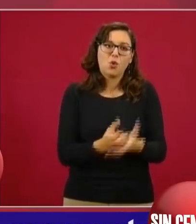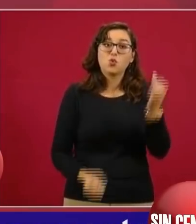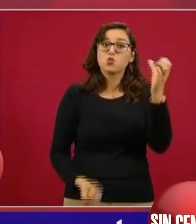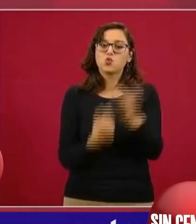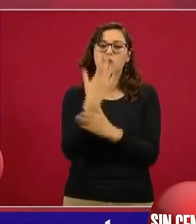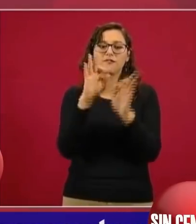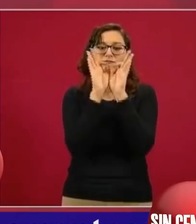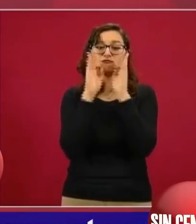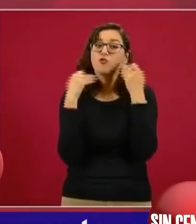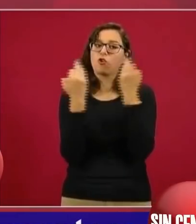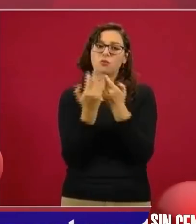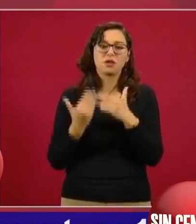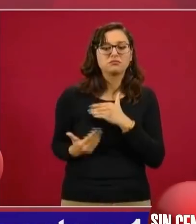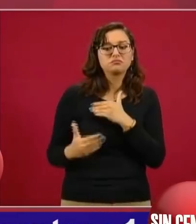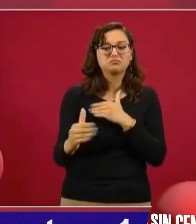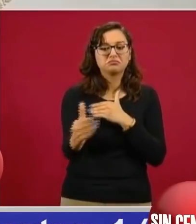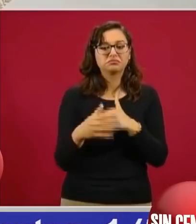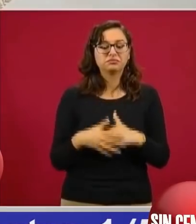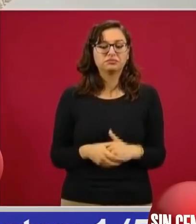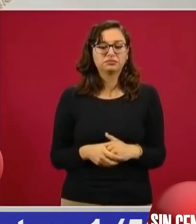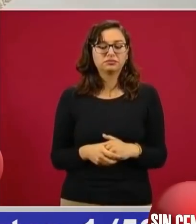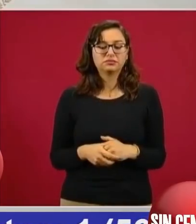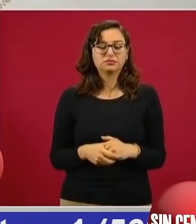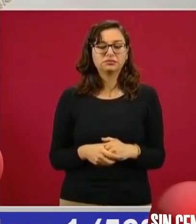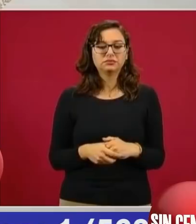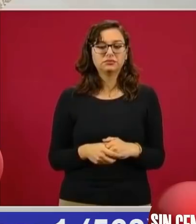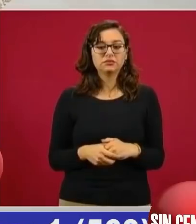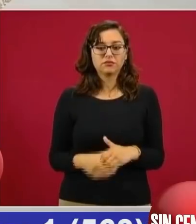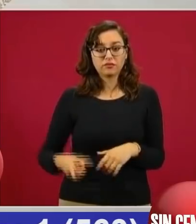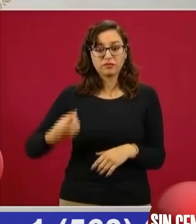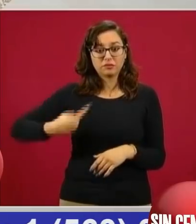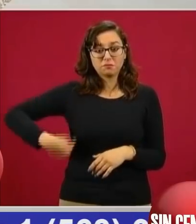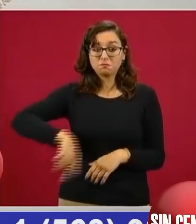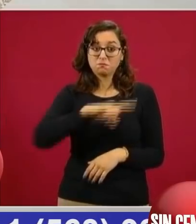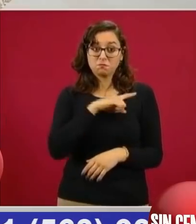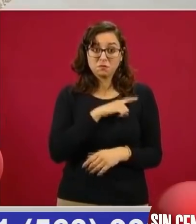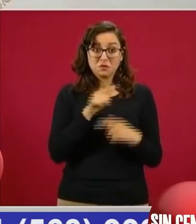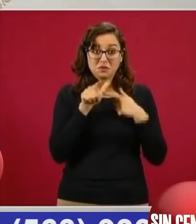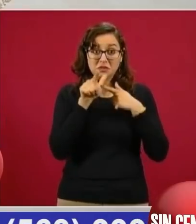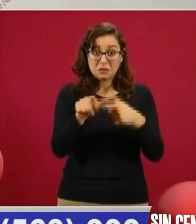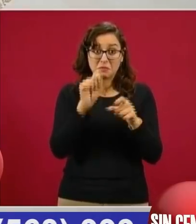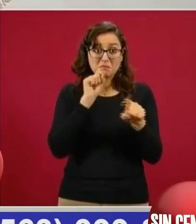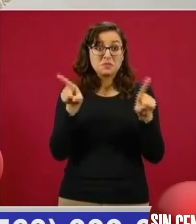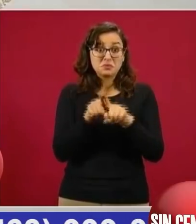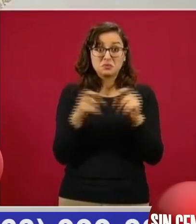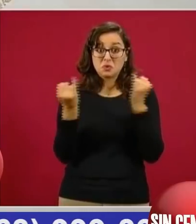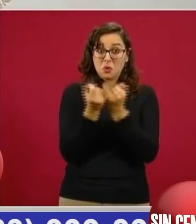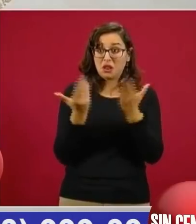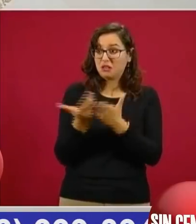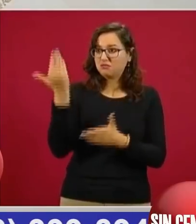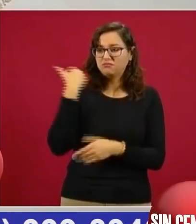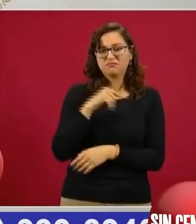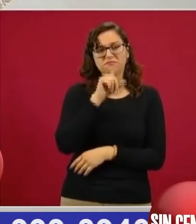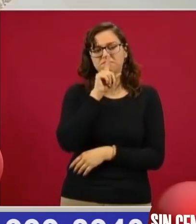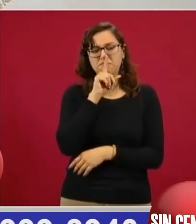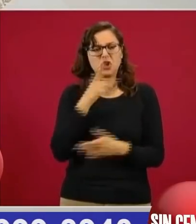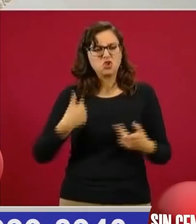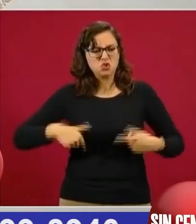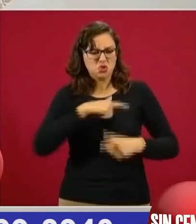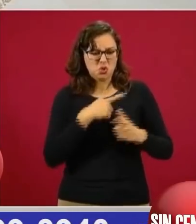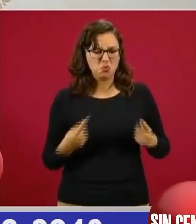No vamos nosotros a actuar de manera arbitraria, pero tenemos que